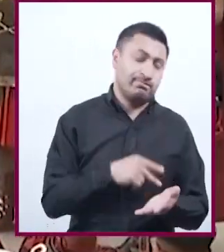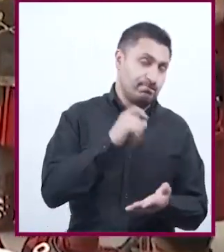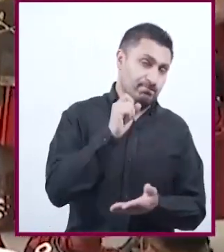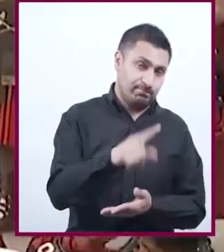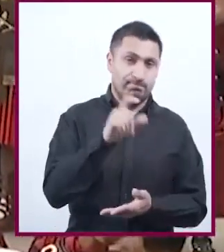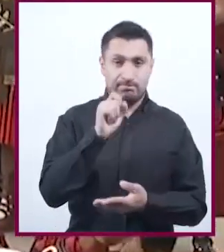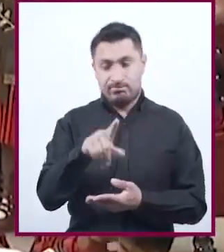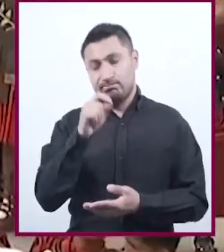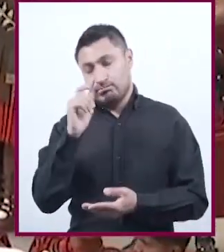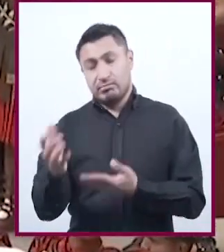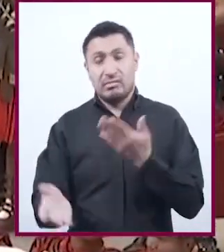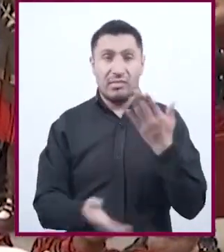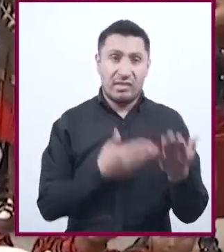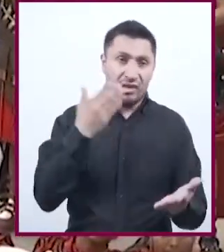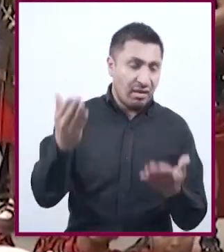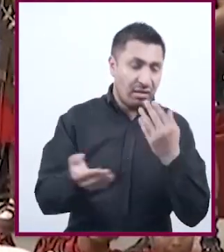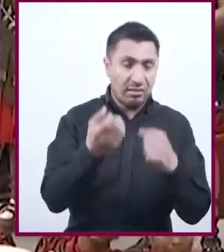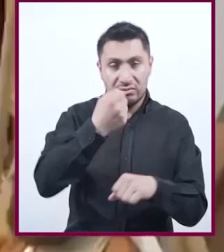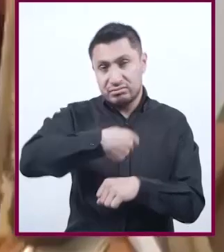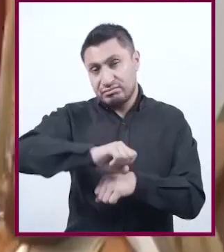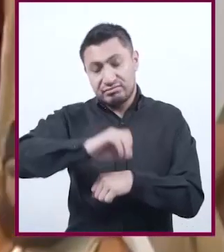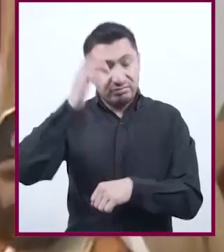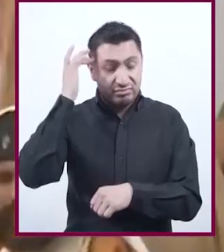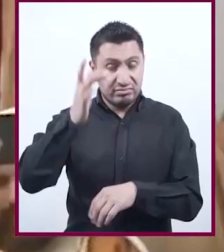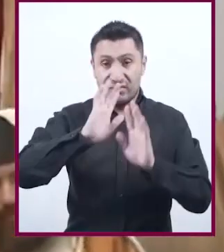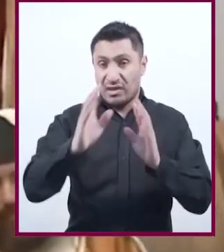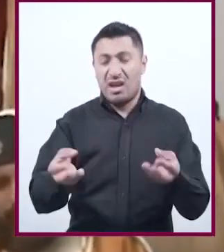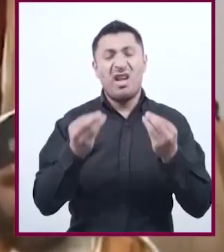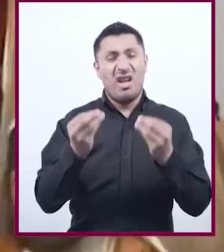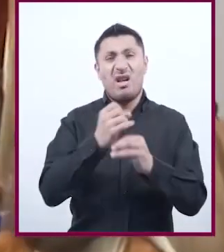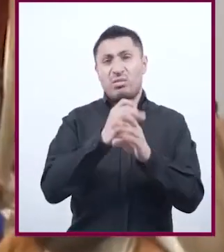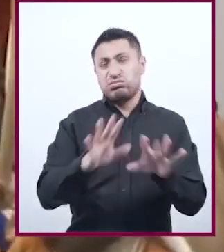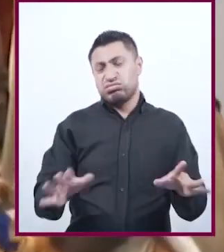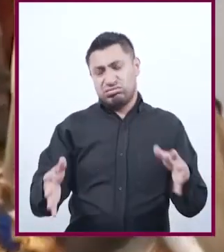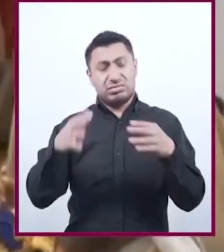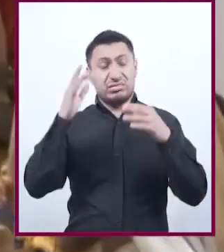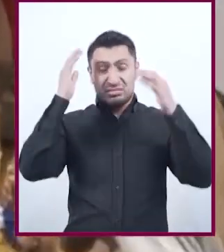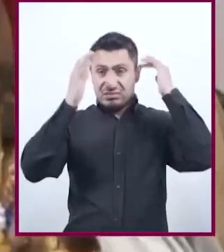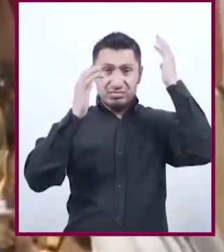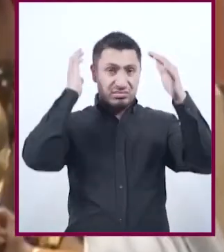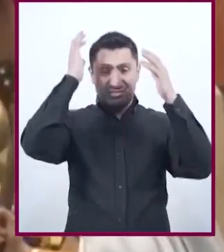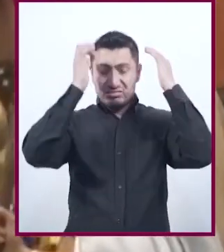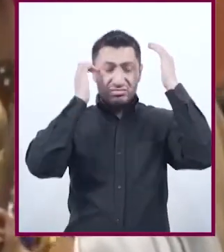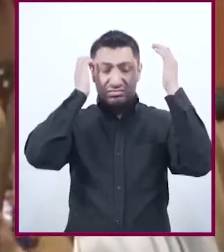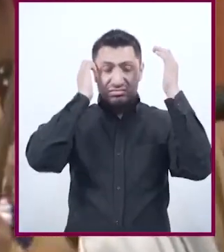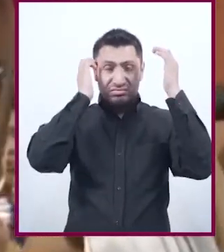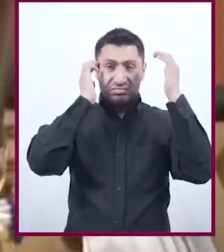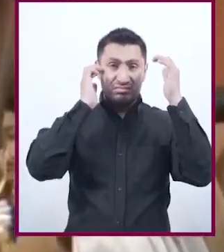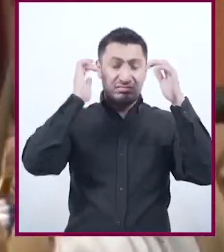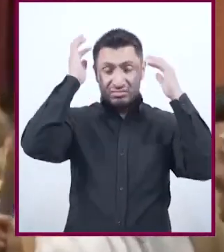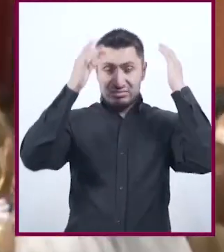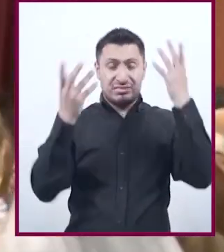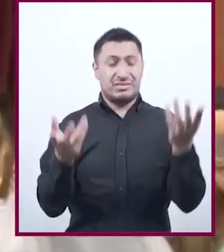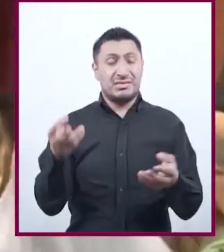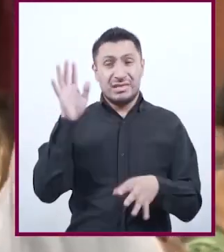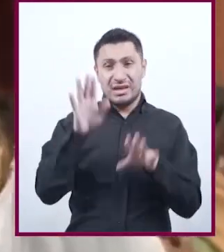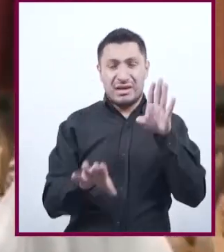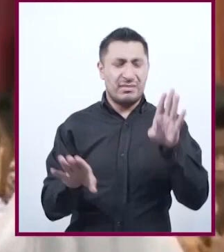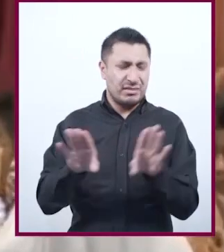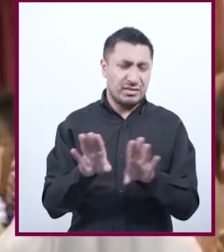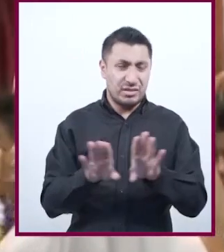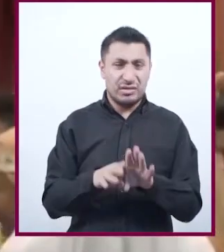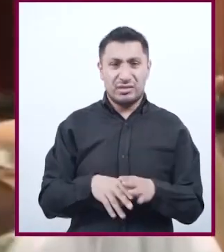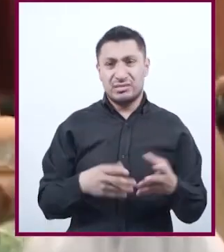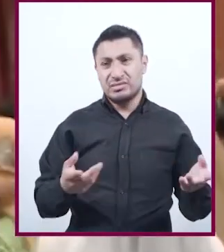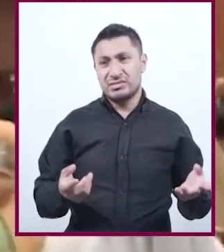muchísima investigación, sobre todo reflexión en torno a Semana Santa, entonces llega a ser hasta cierto tipo un cliché.